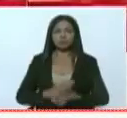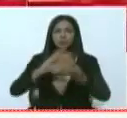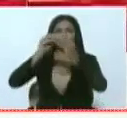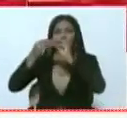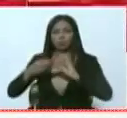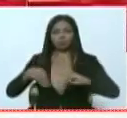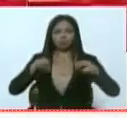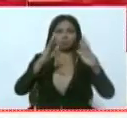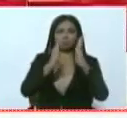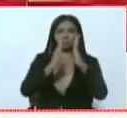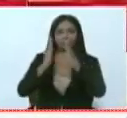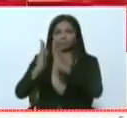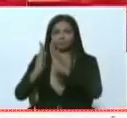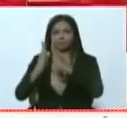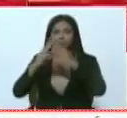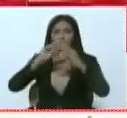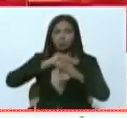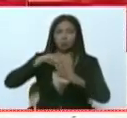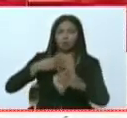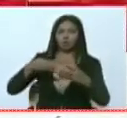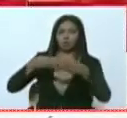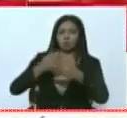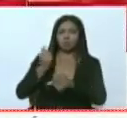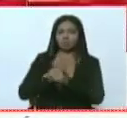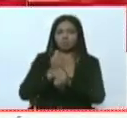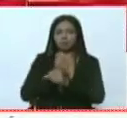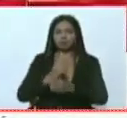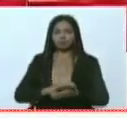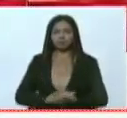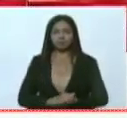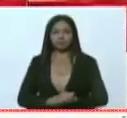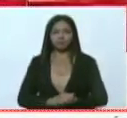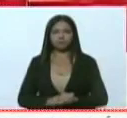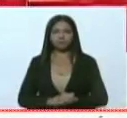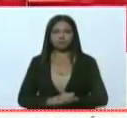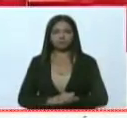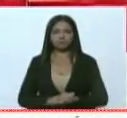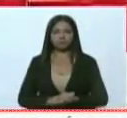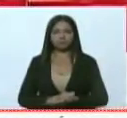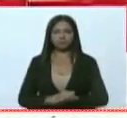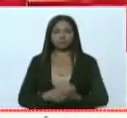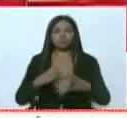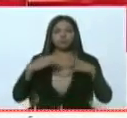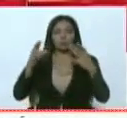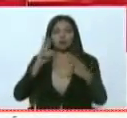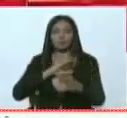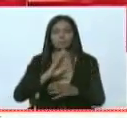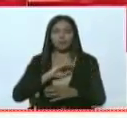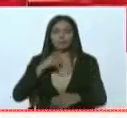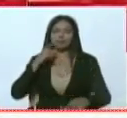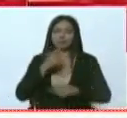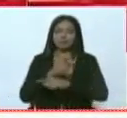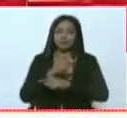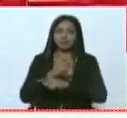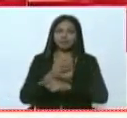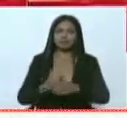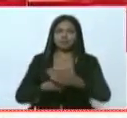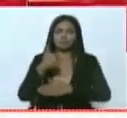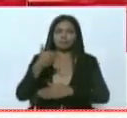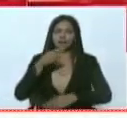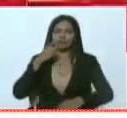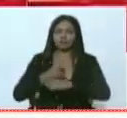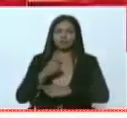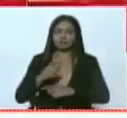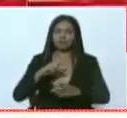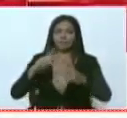ajustar nuestros equipos de trabajo con una gran autoexigencia y una gran